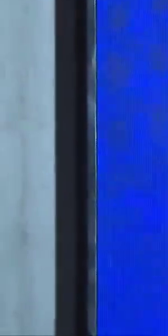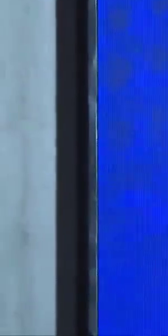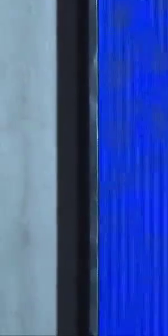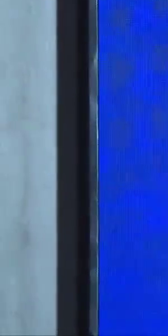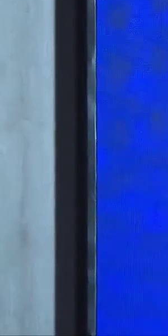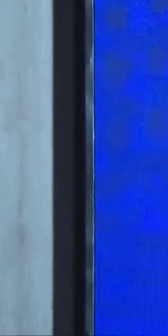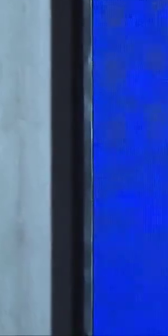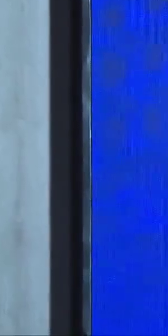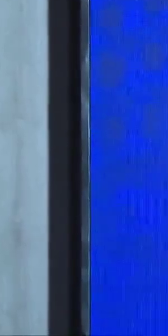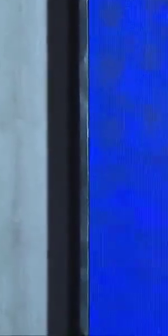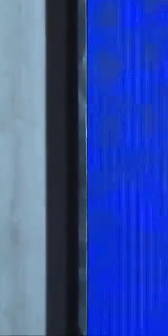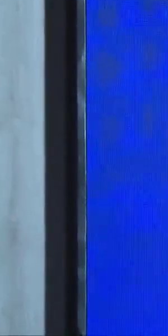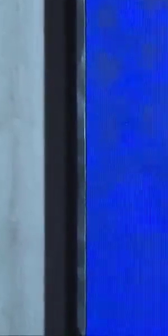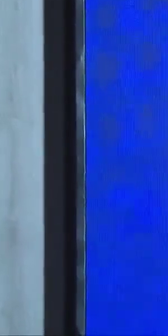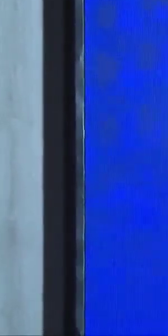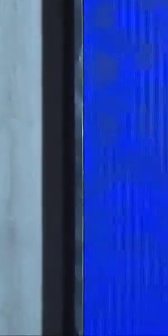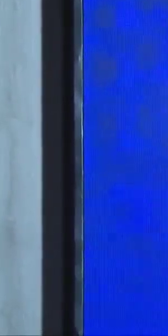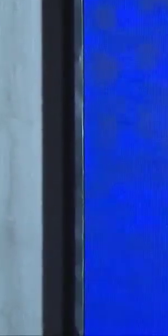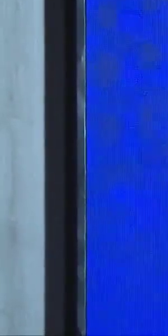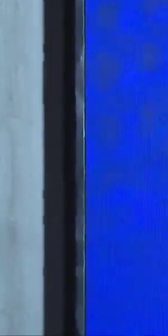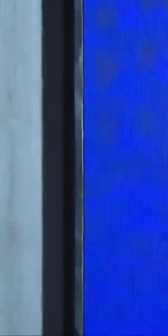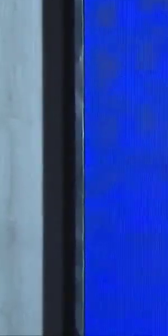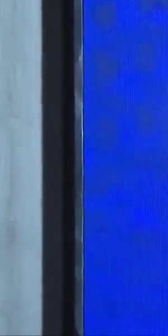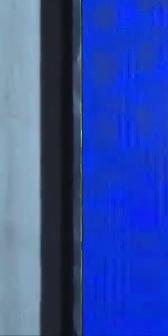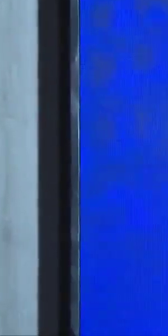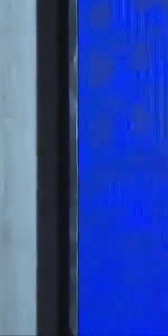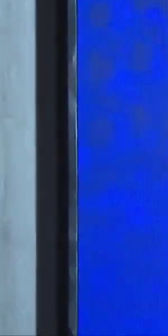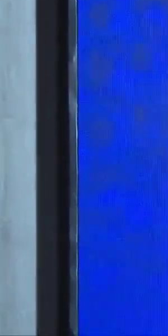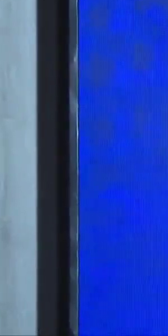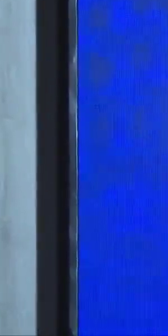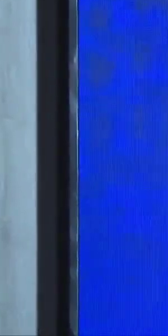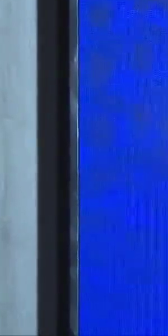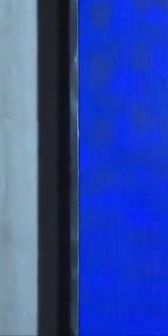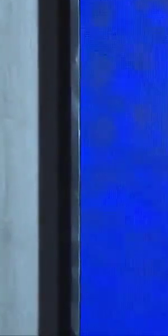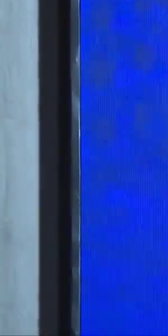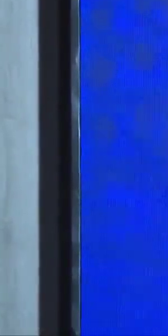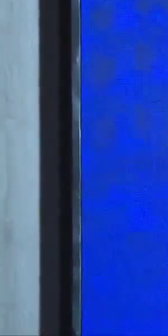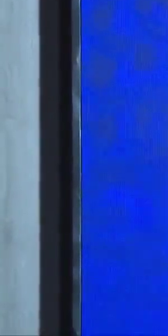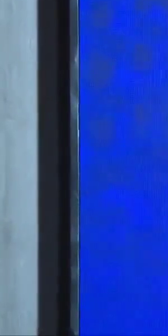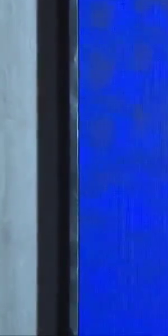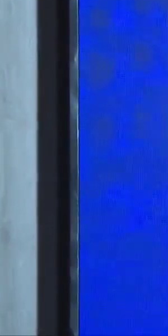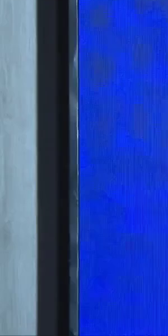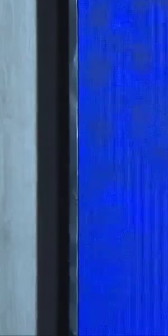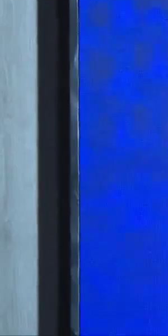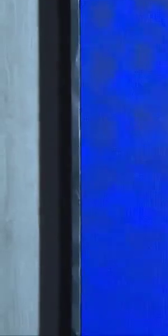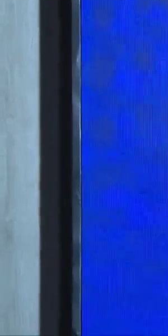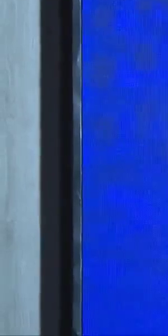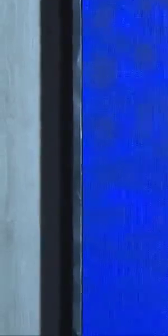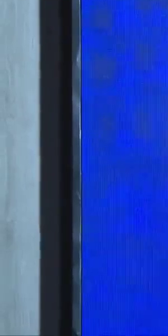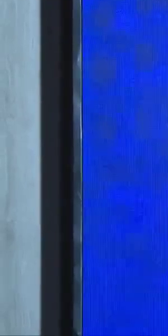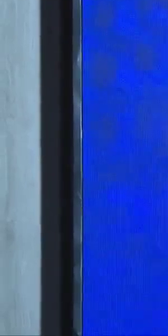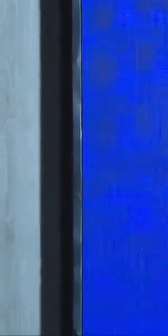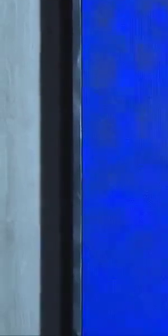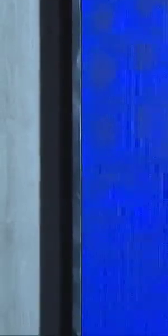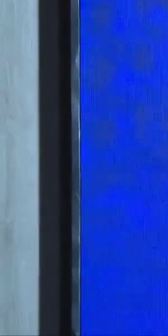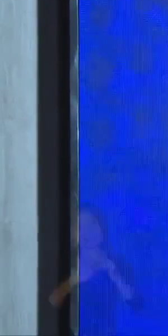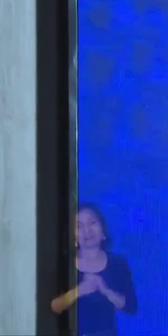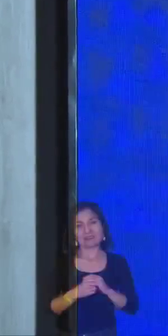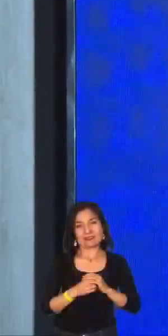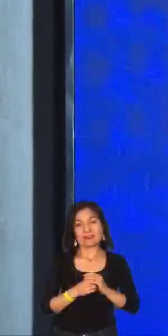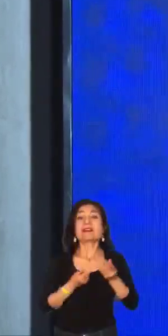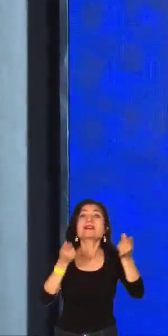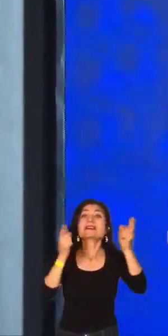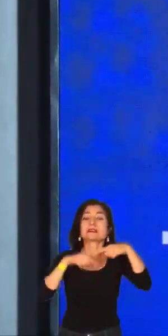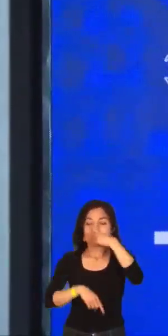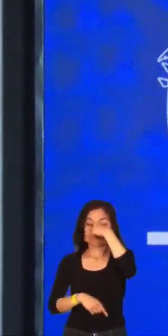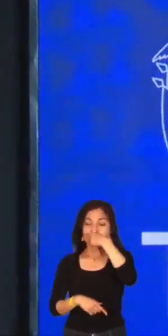anticiparnos a lo que pueda venir gracias a toda la información que vamos a tener con apoyo de la tecnología. Personalizar también la